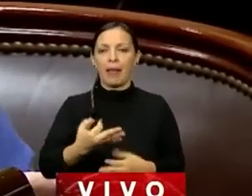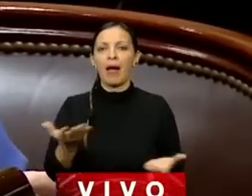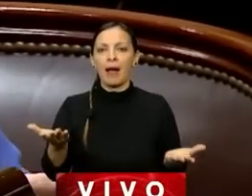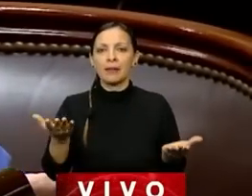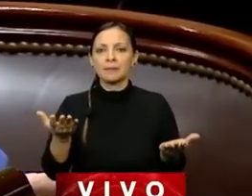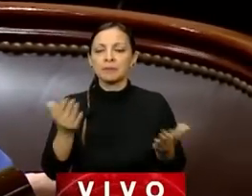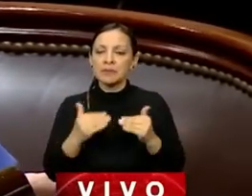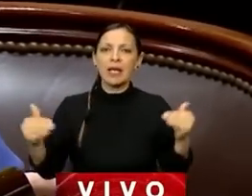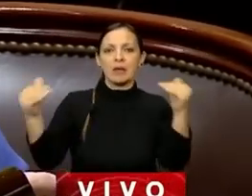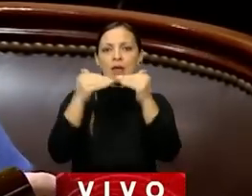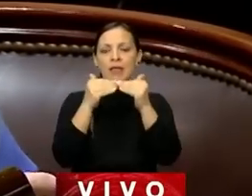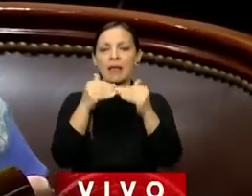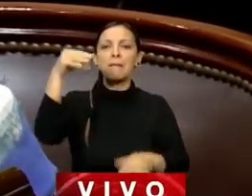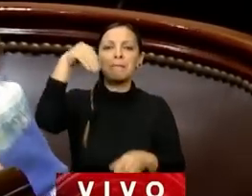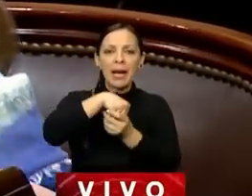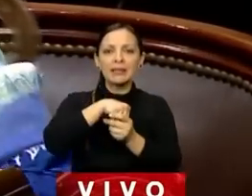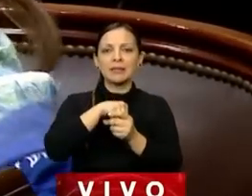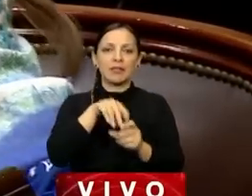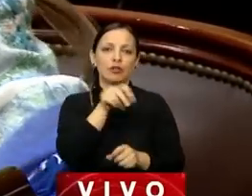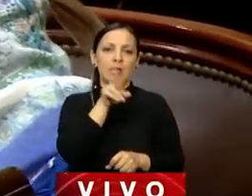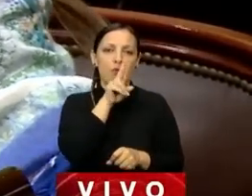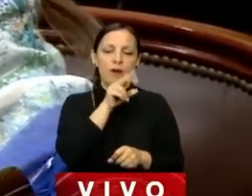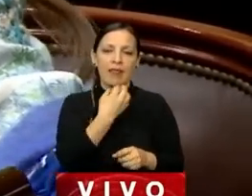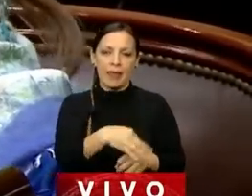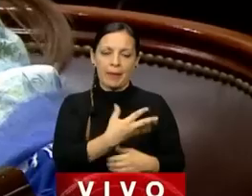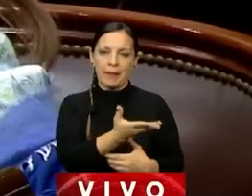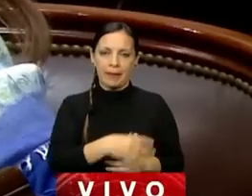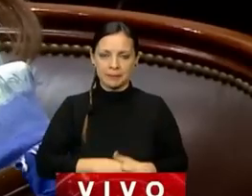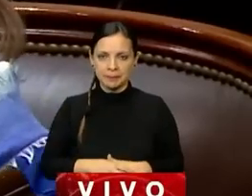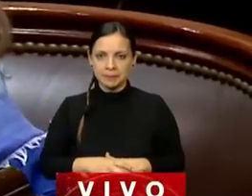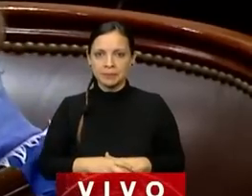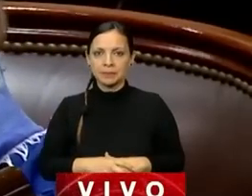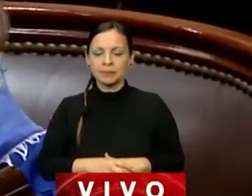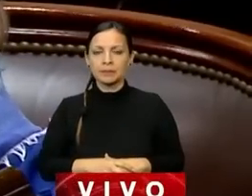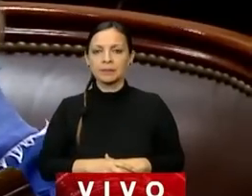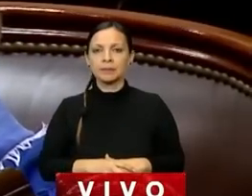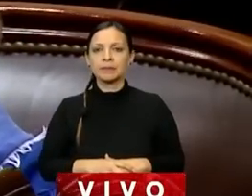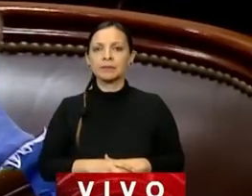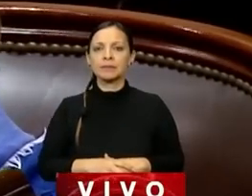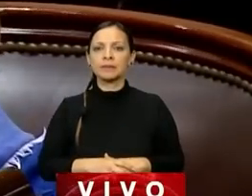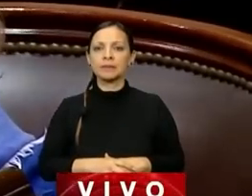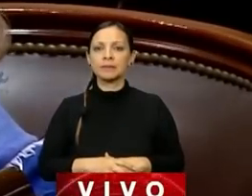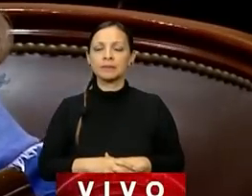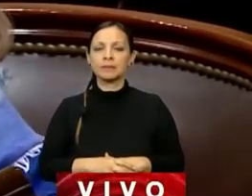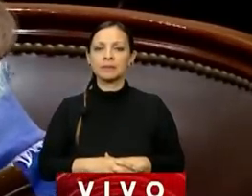la paridad en la participación que la mujer se merece. Presidente,